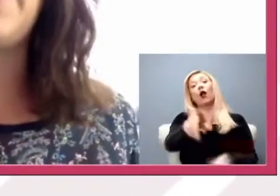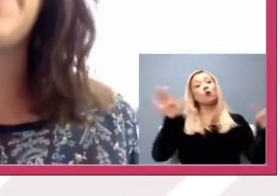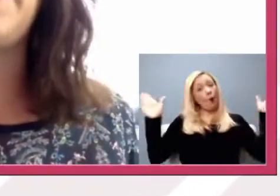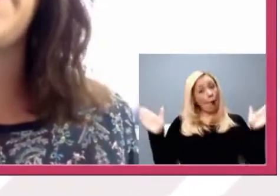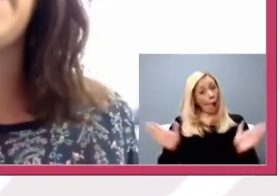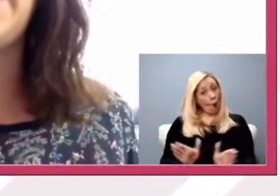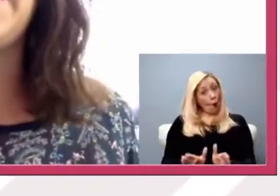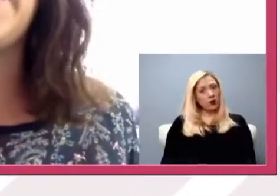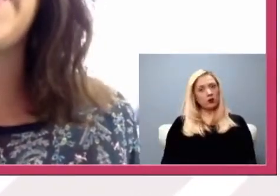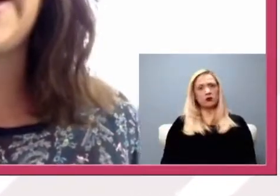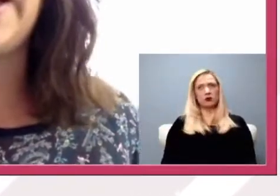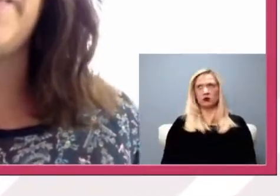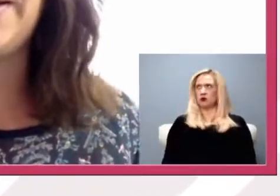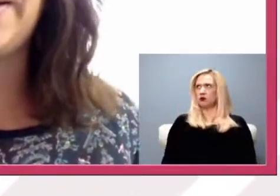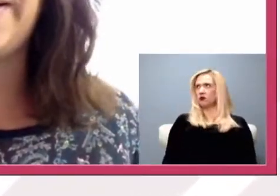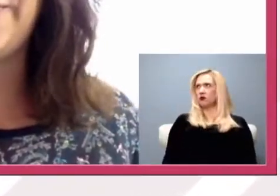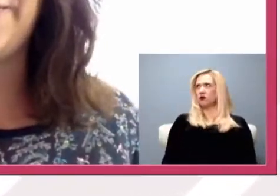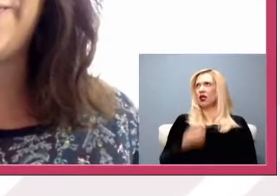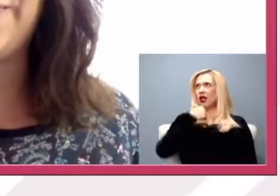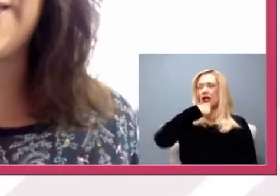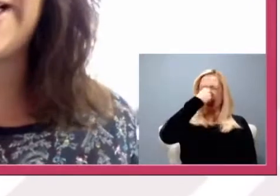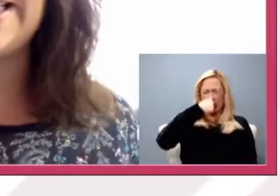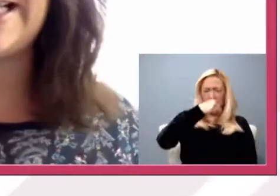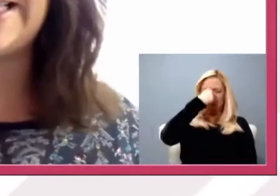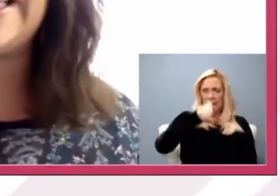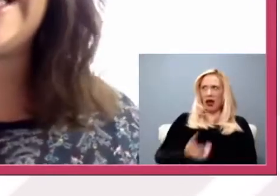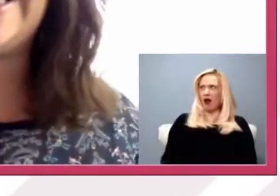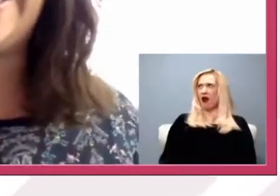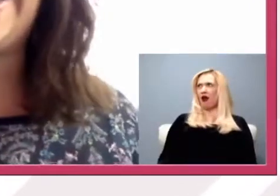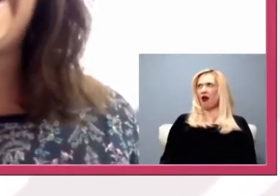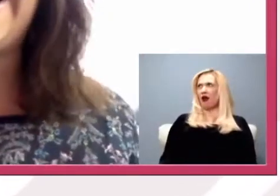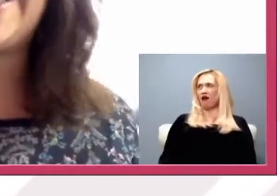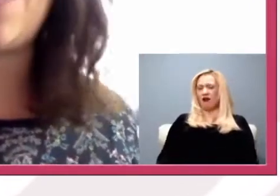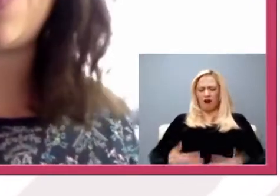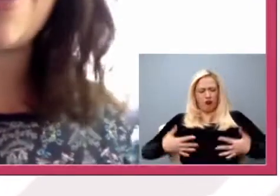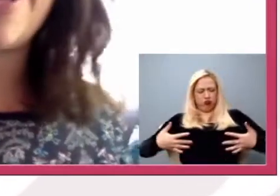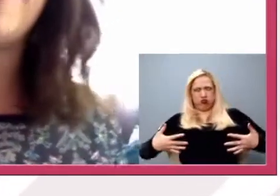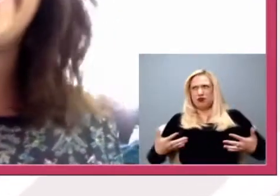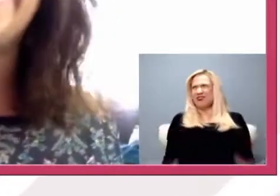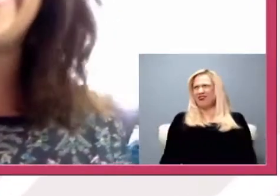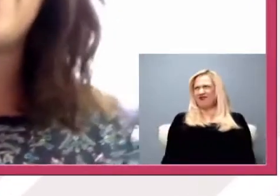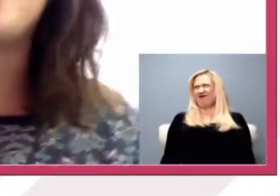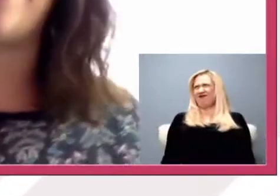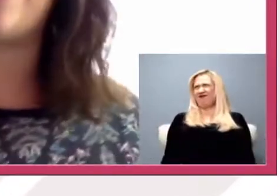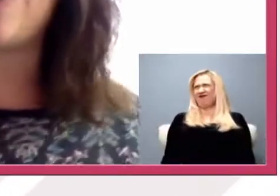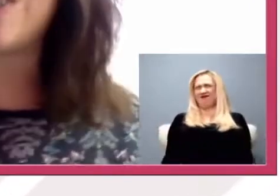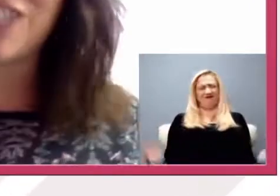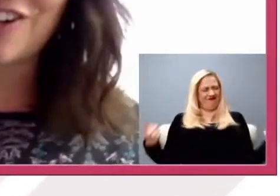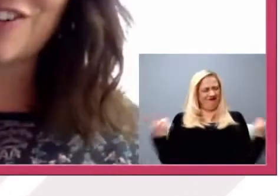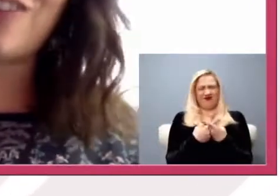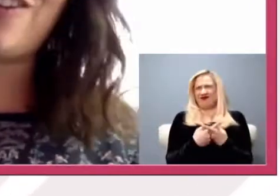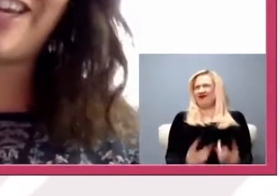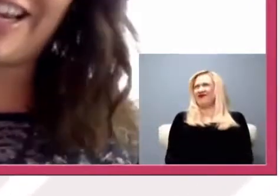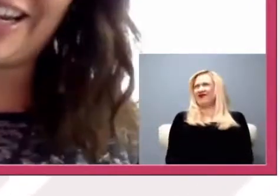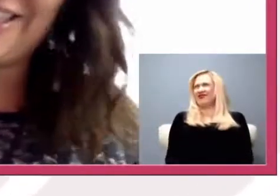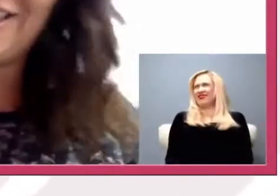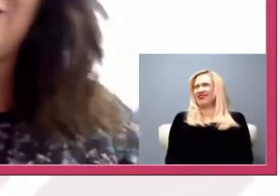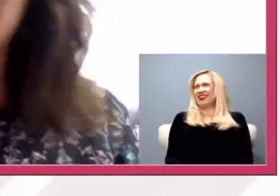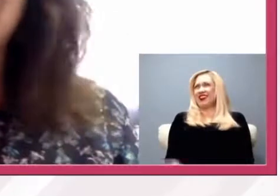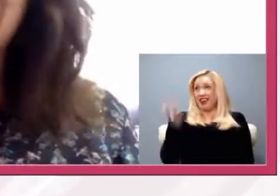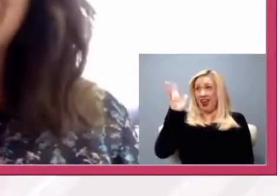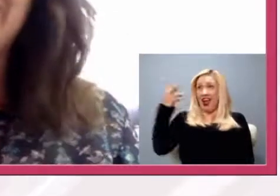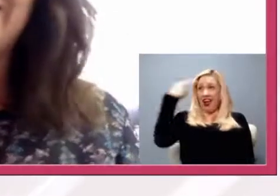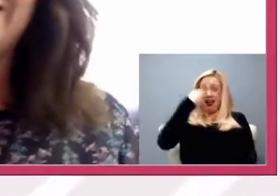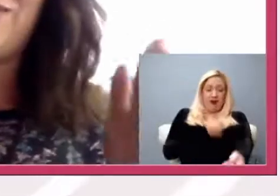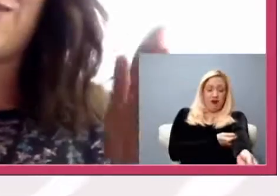preguntaba, bueno, ¿y qué tiene que ver con la gripe que traigo, no? O sea, ni siquiera, es como, o sea, ni siquiera hay un diagnóstico, no hay un análisis,